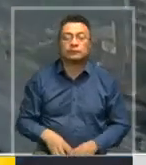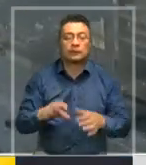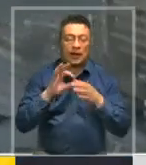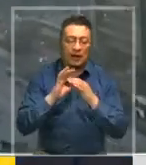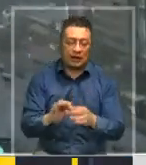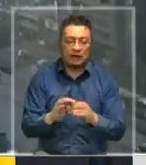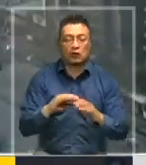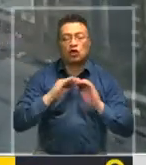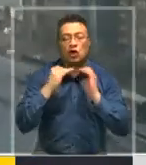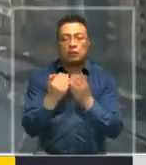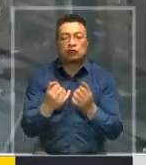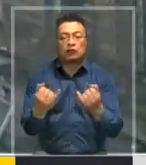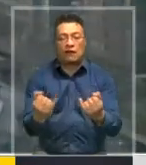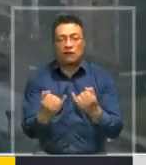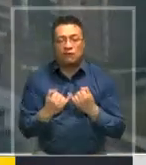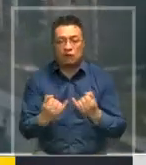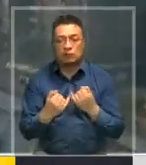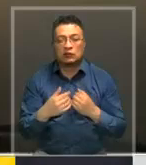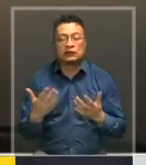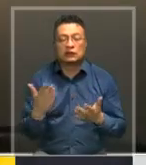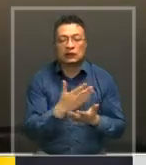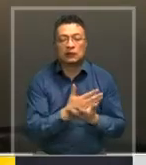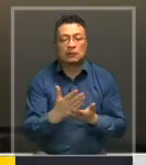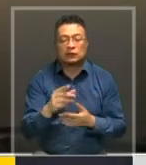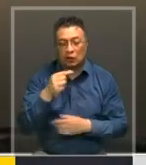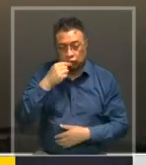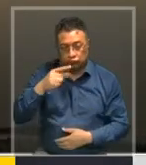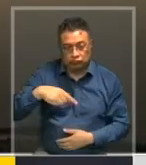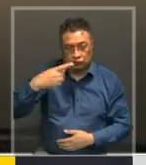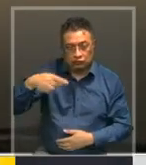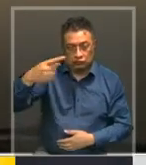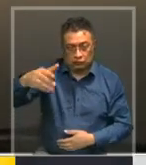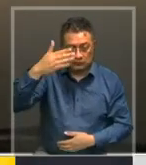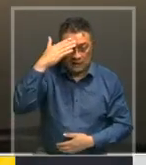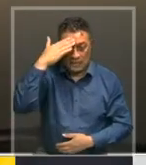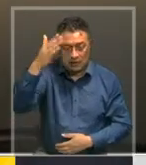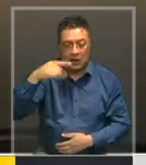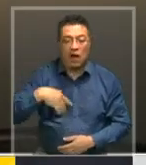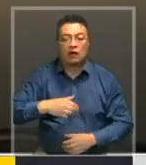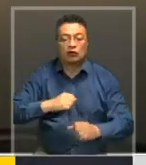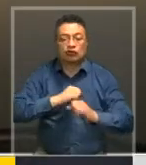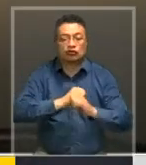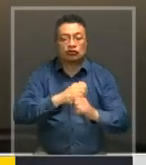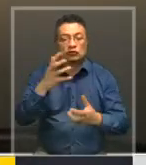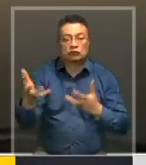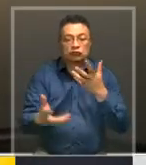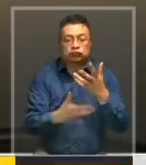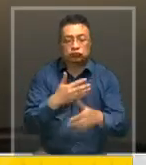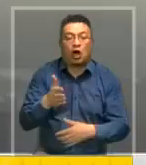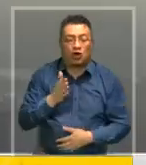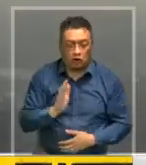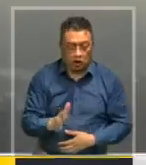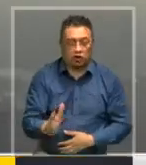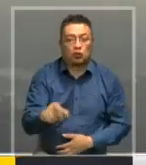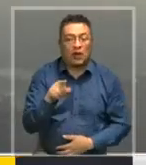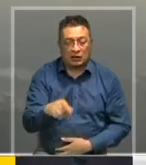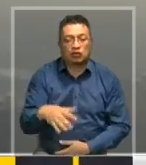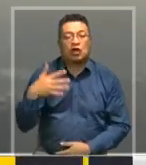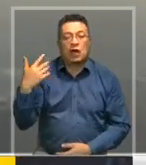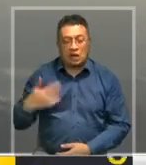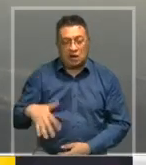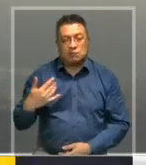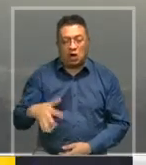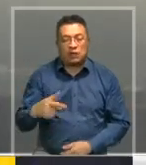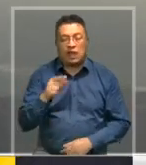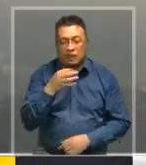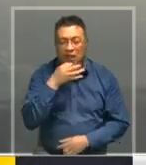Vamos a estar muy pendientes de lo que vaya a ocurrir durante los próximos días respecto a este combate, porque todavía esto sigue y eso es lo importante. Entonces, recalcar